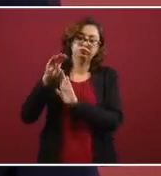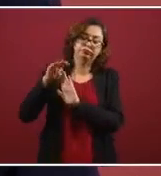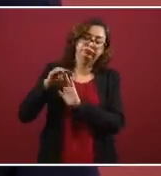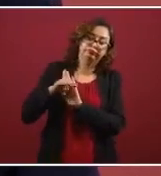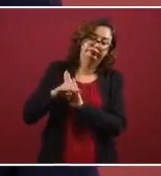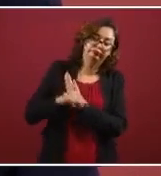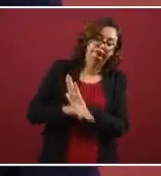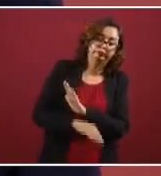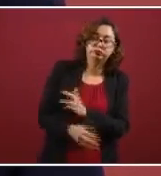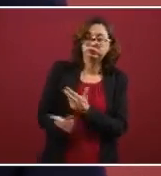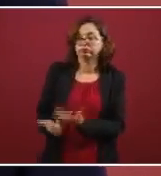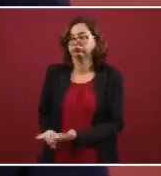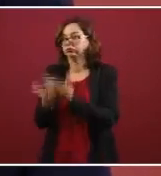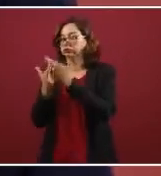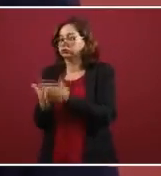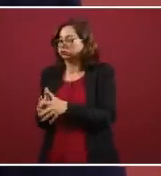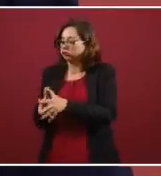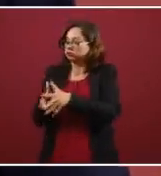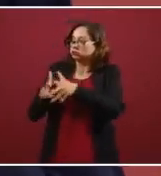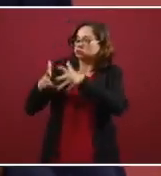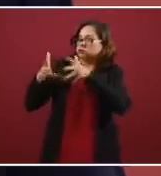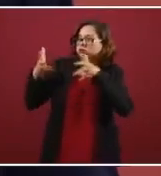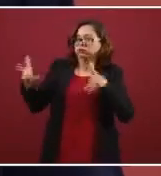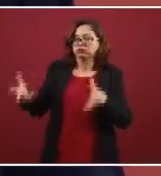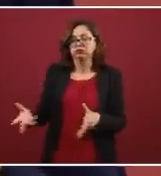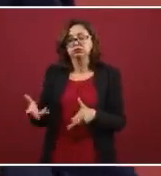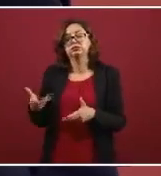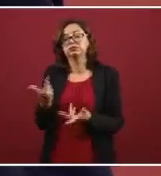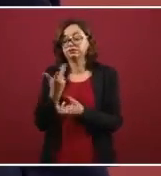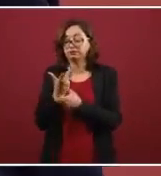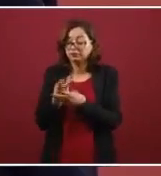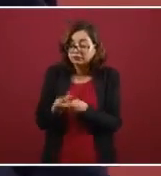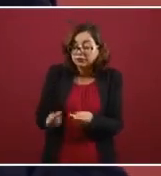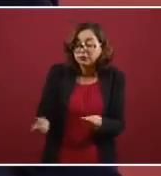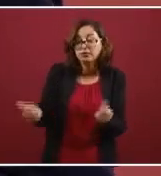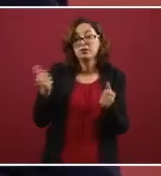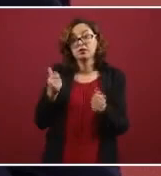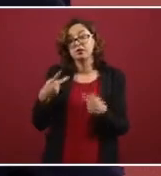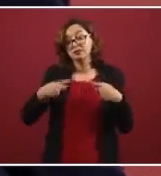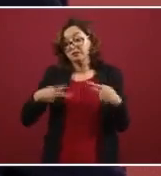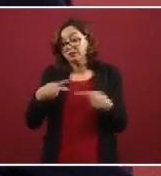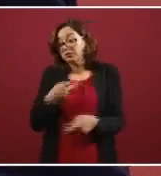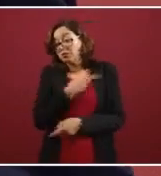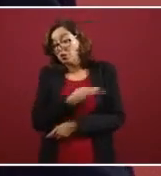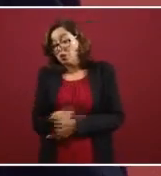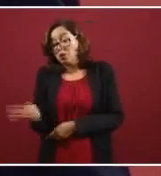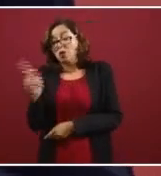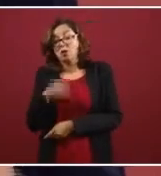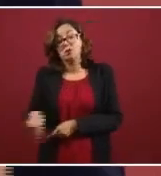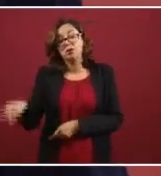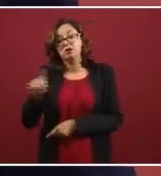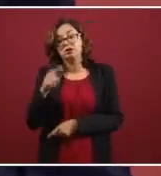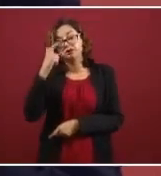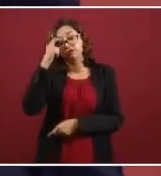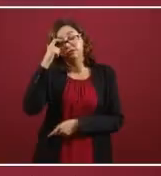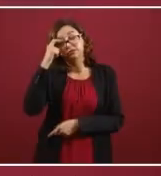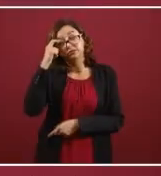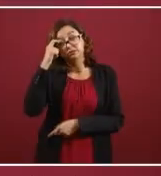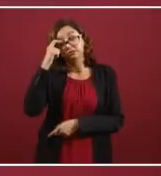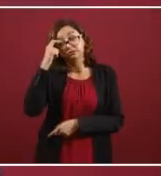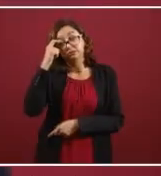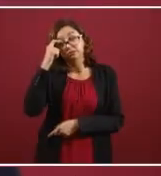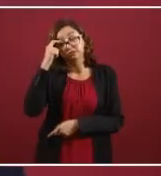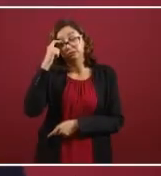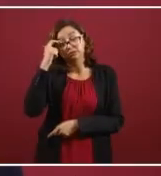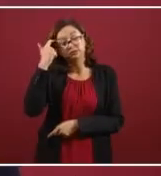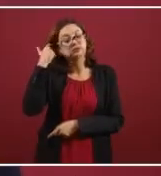no estamos solucionando el problema de los productores, de los pequeños productores del café, a los que no les llega ni siquiera el